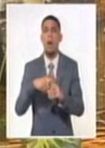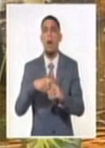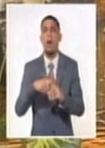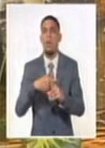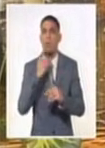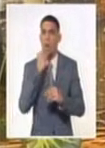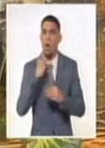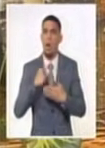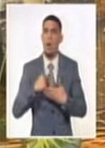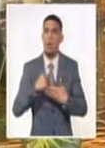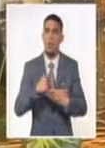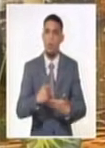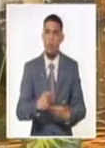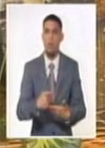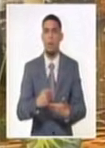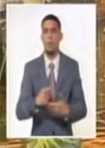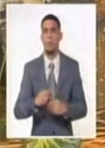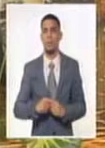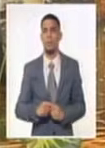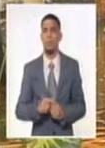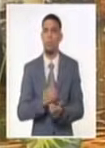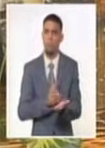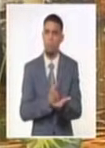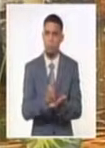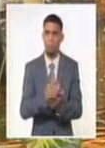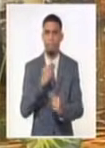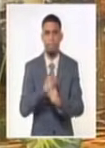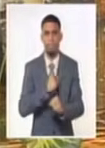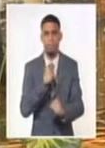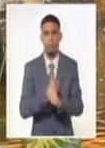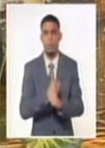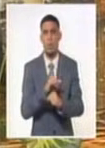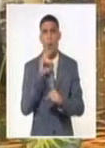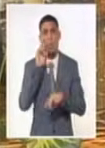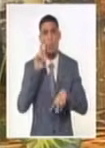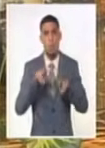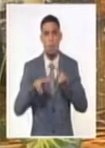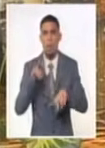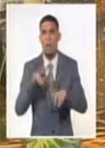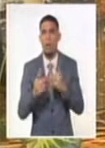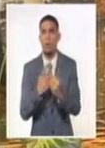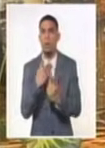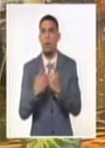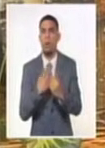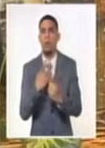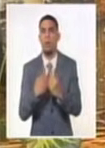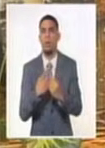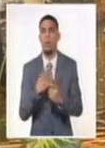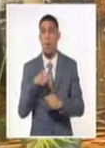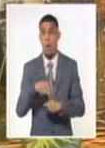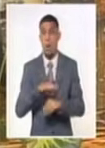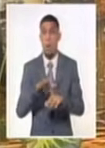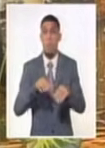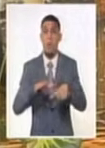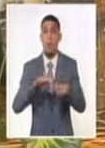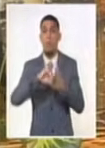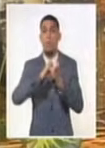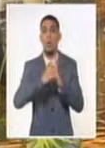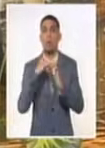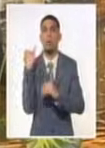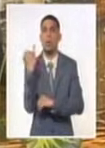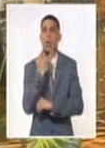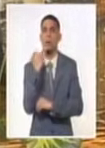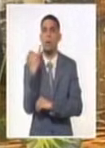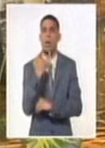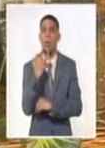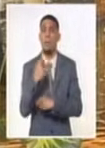una estabilidad. Y seguimos trabajando y construyendo nuevos proyectos. Estamos inmersos en un proyecto de la cooperación internacional que nos debe